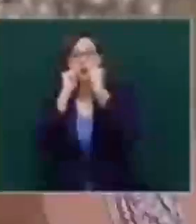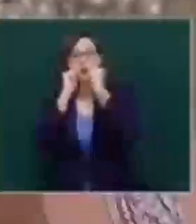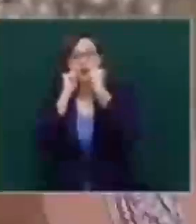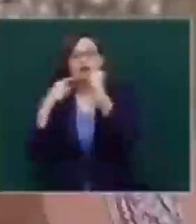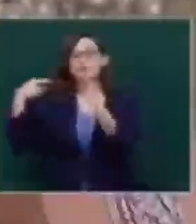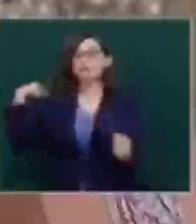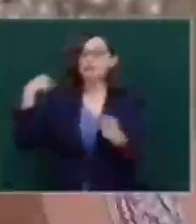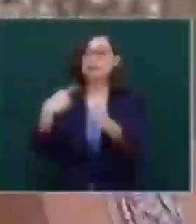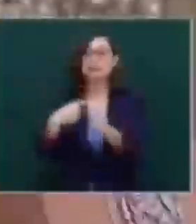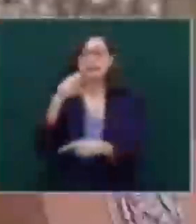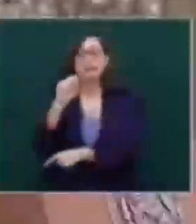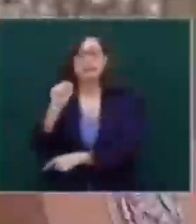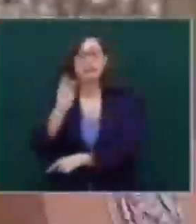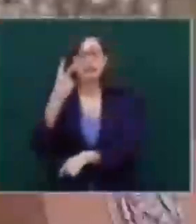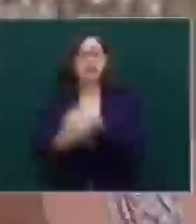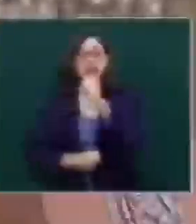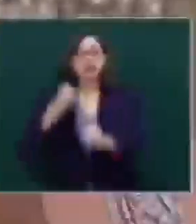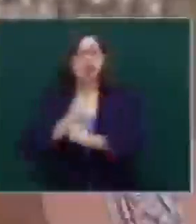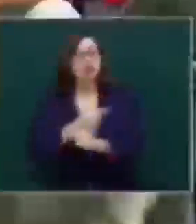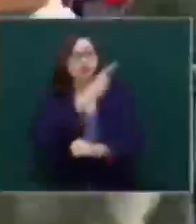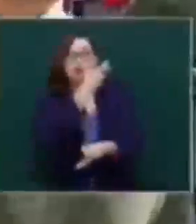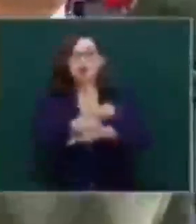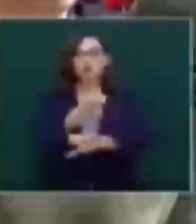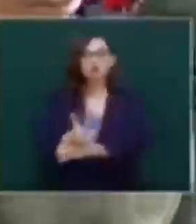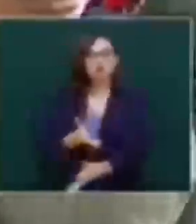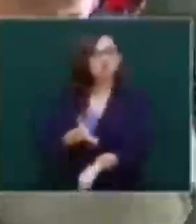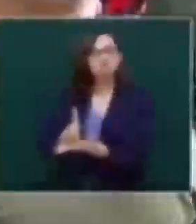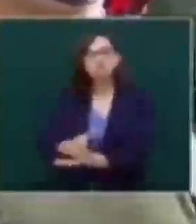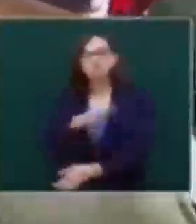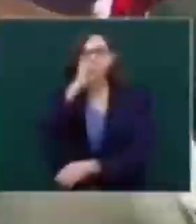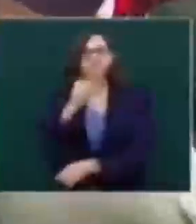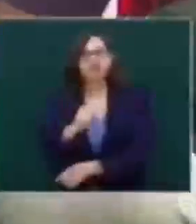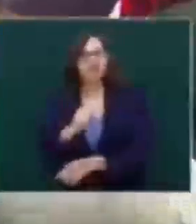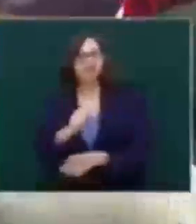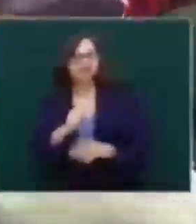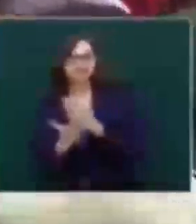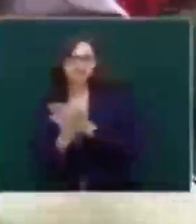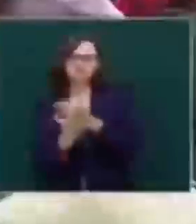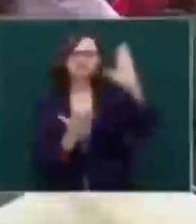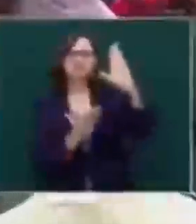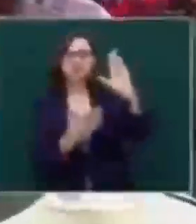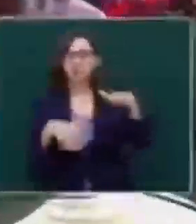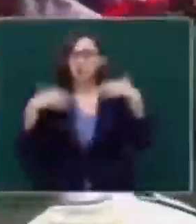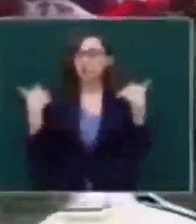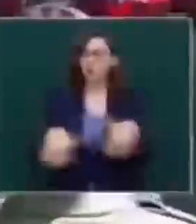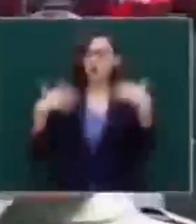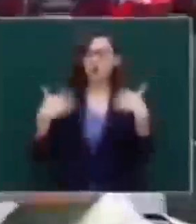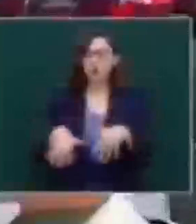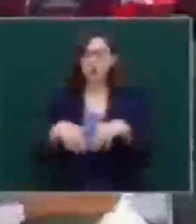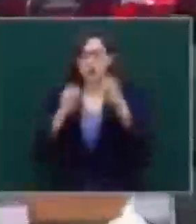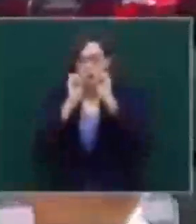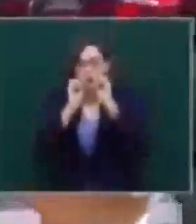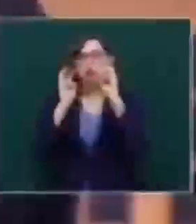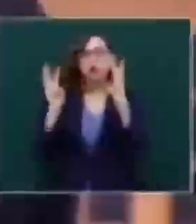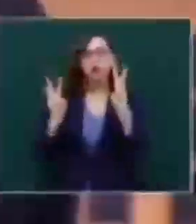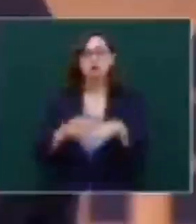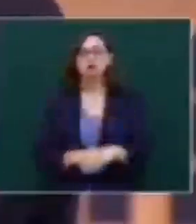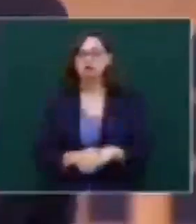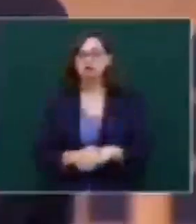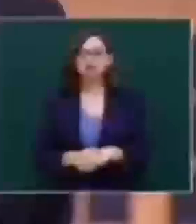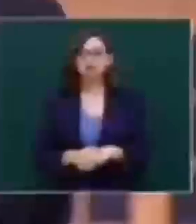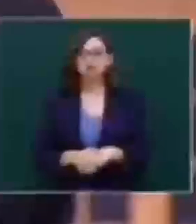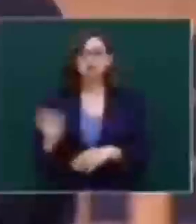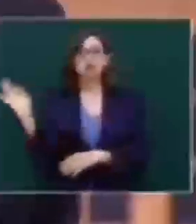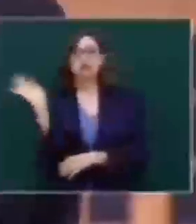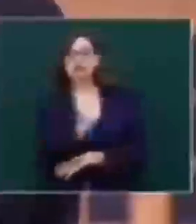años sin sometimiento, es toda una hazaña. Puede que mis palabras provoquen enojo en